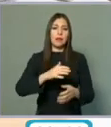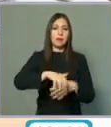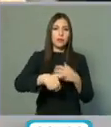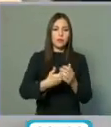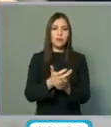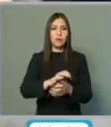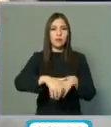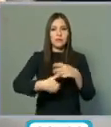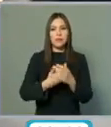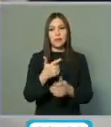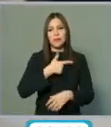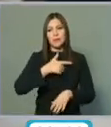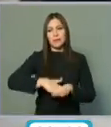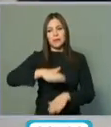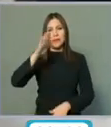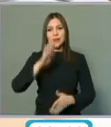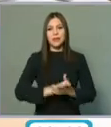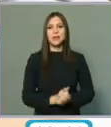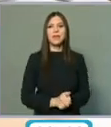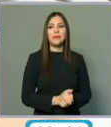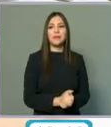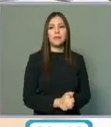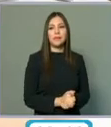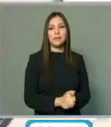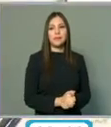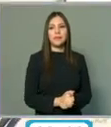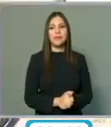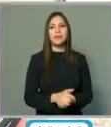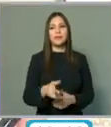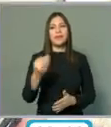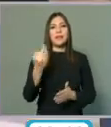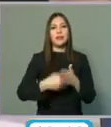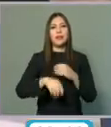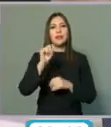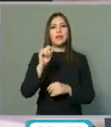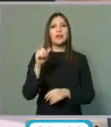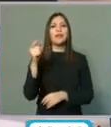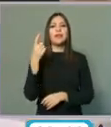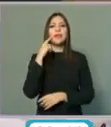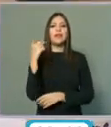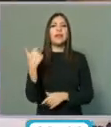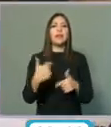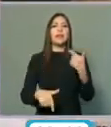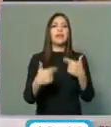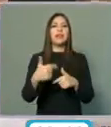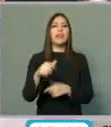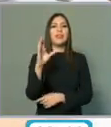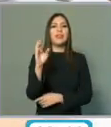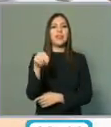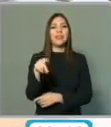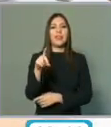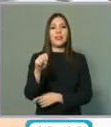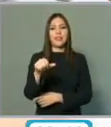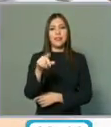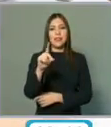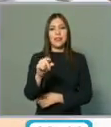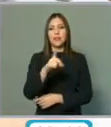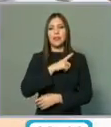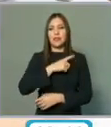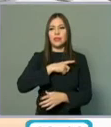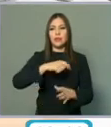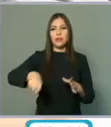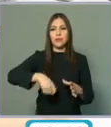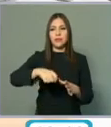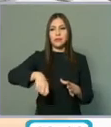más. A ver. ¿Ok? Creo que nos va a hacer falta un poquito de lechera, pero no pasa nada. De leche condensada, ¿ok? Vamos entonces nada más a irla